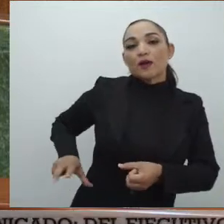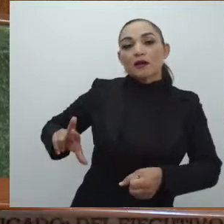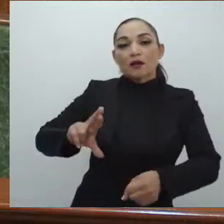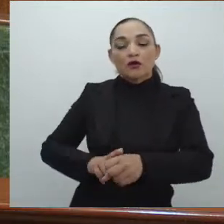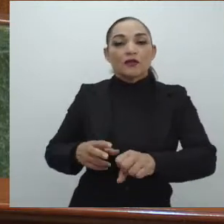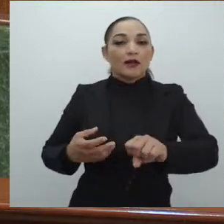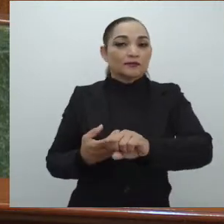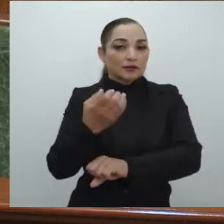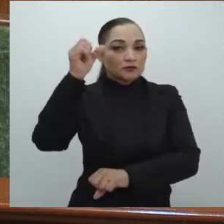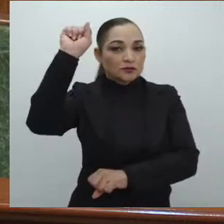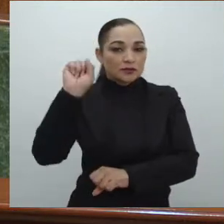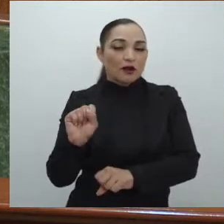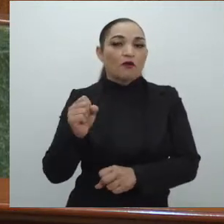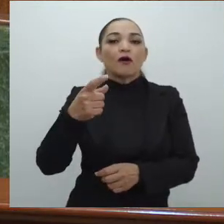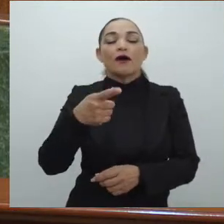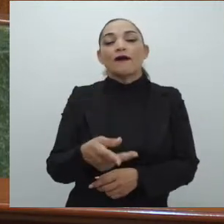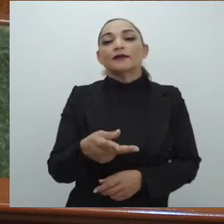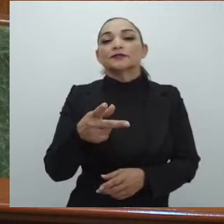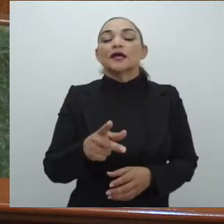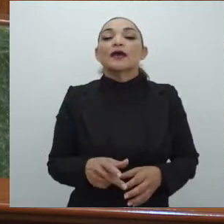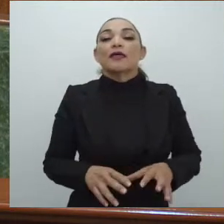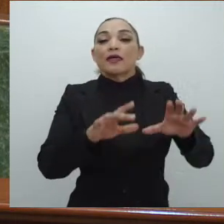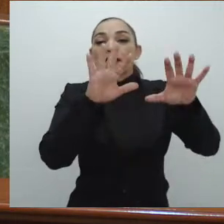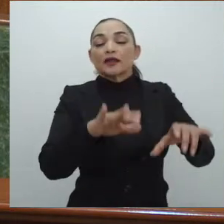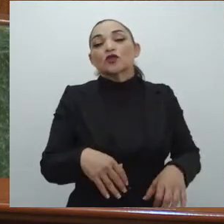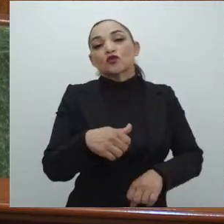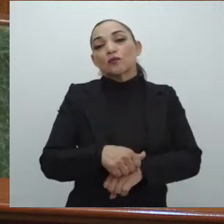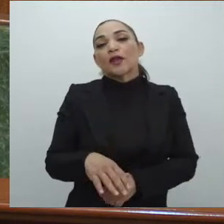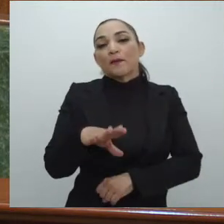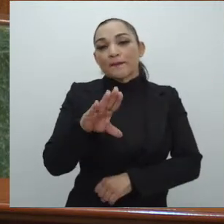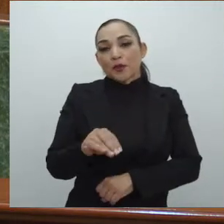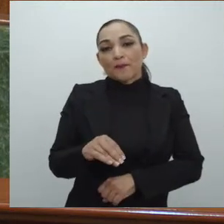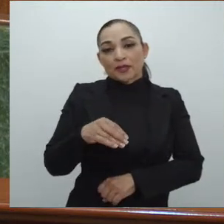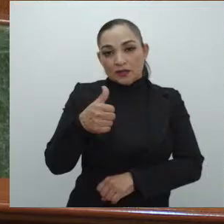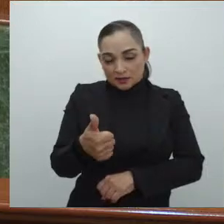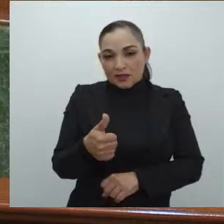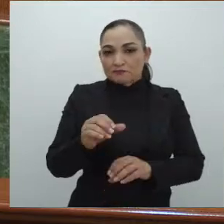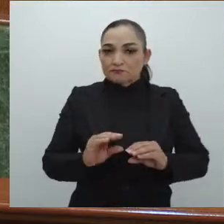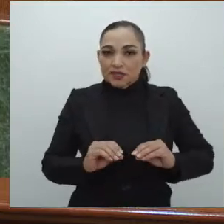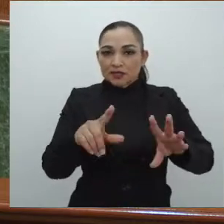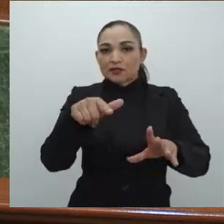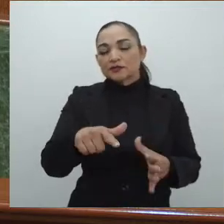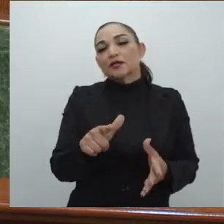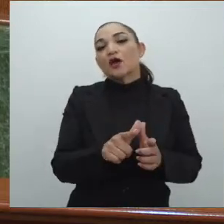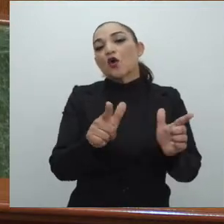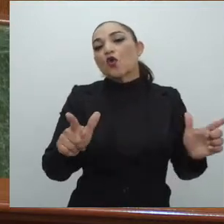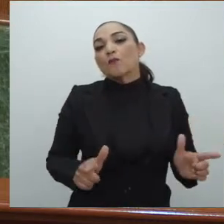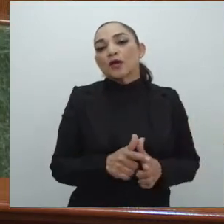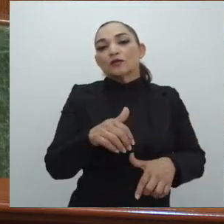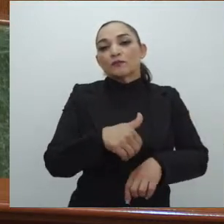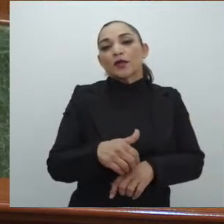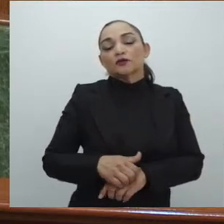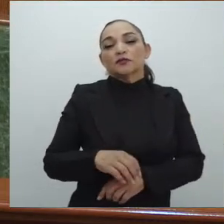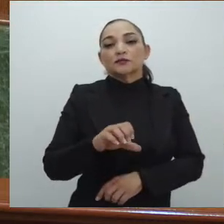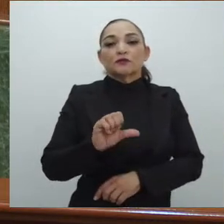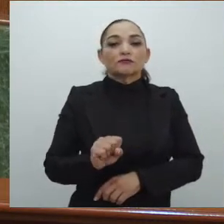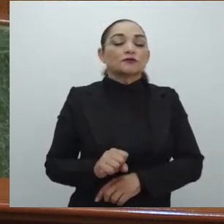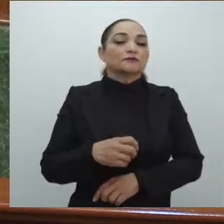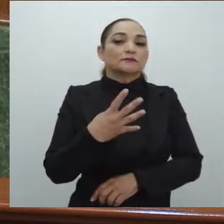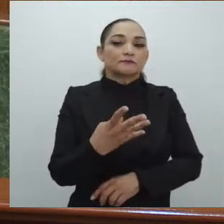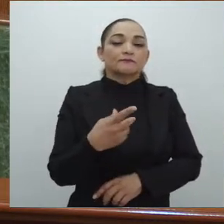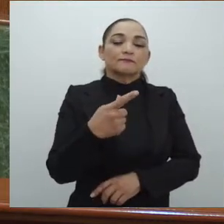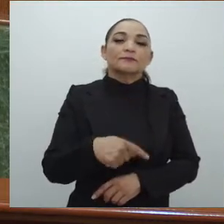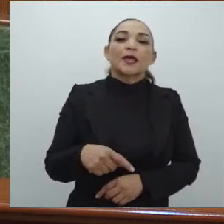observaciones al decreto número 96 expedido por esta legislatura, túrnese a la Comisión de Hacienda Pública y Administración para